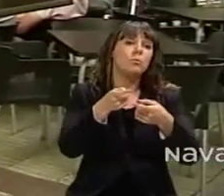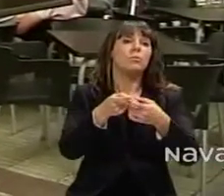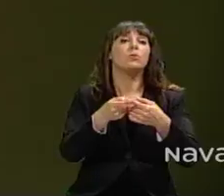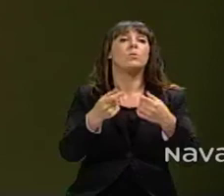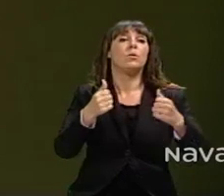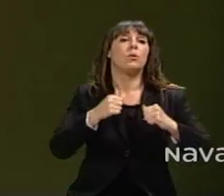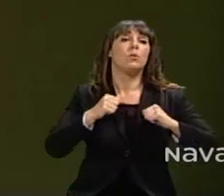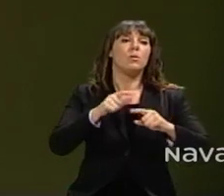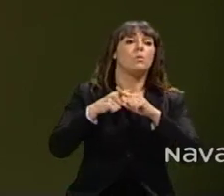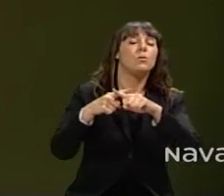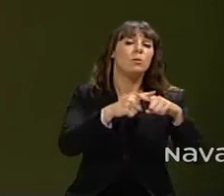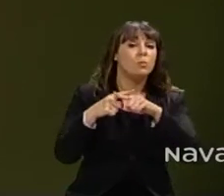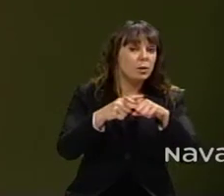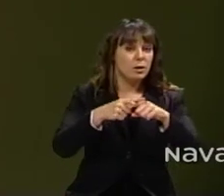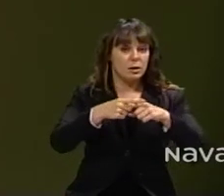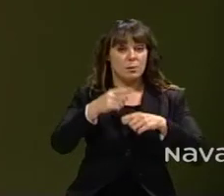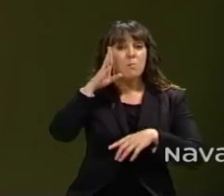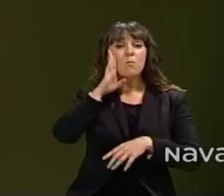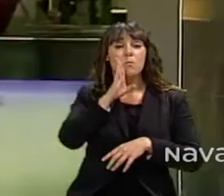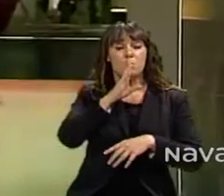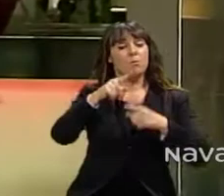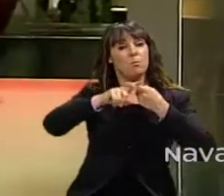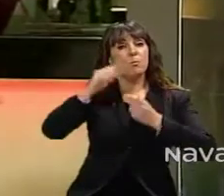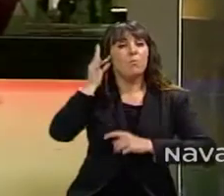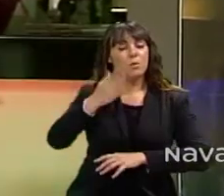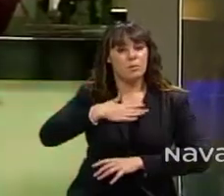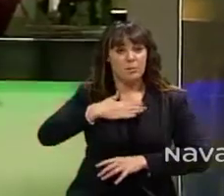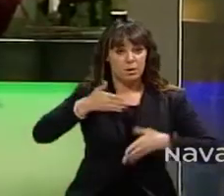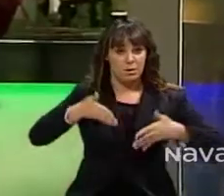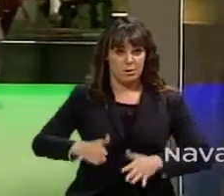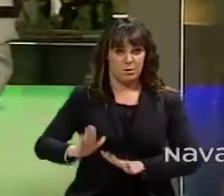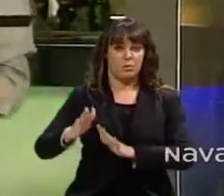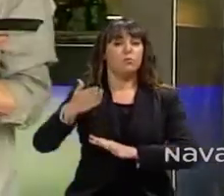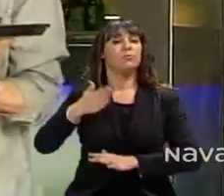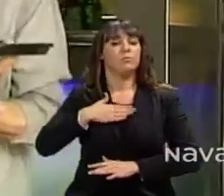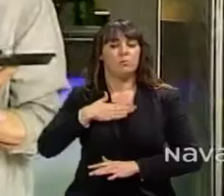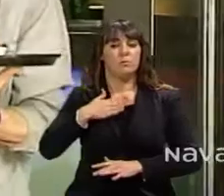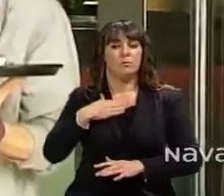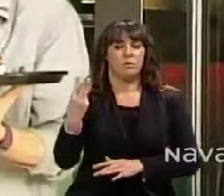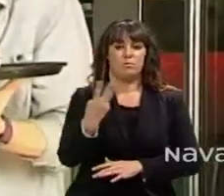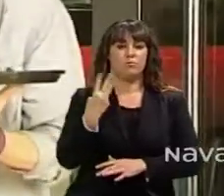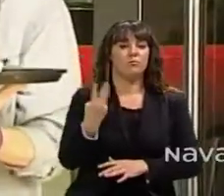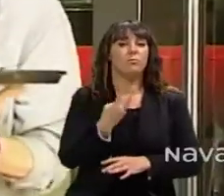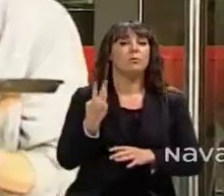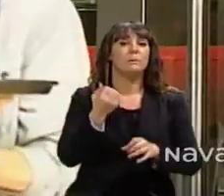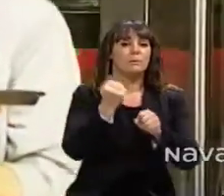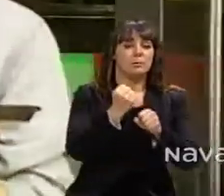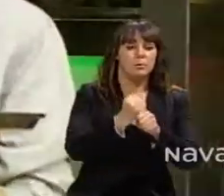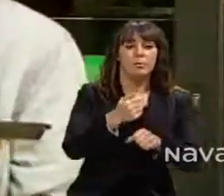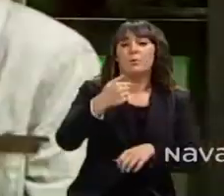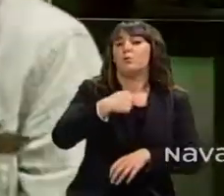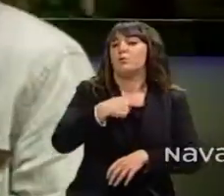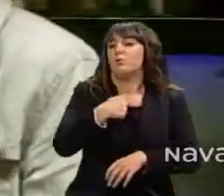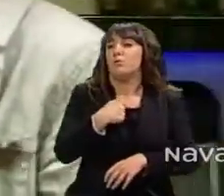mujer y yo, en el cual queremos formar un autonegocio para que mi hija, yo,